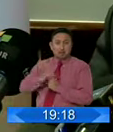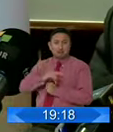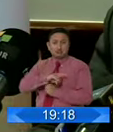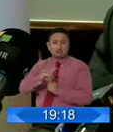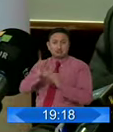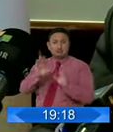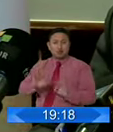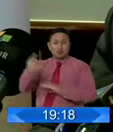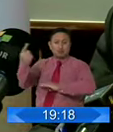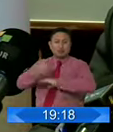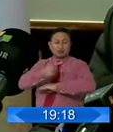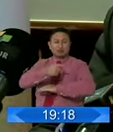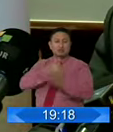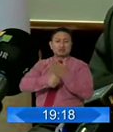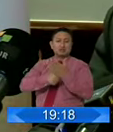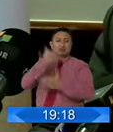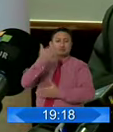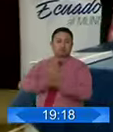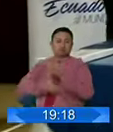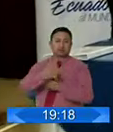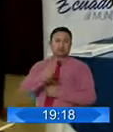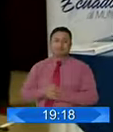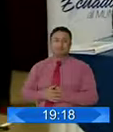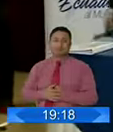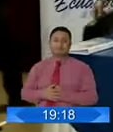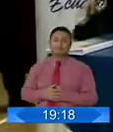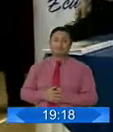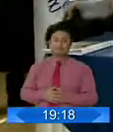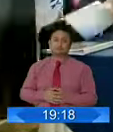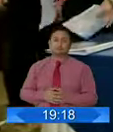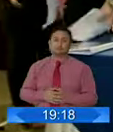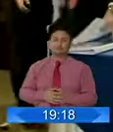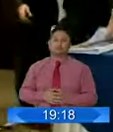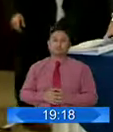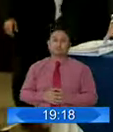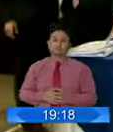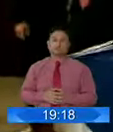que tenemos del Ministerio de Comercio Exterior e Inversiones. Informó Patricia Aldaz.